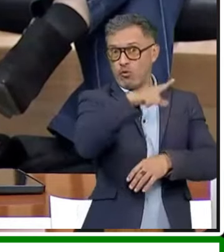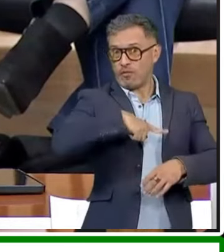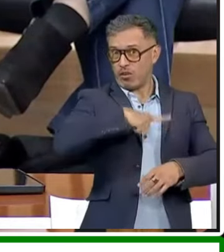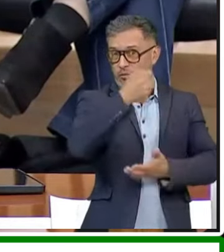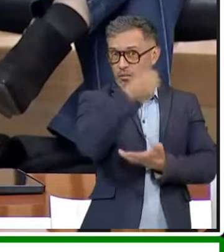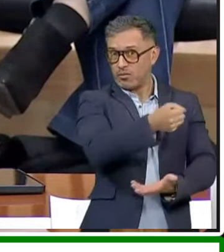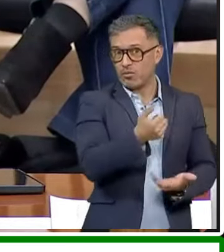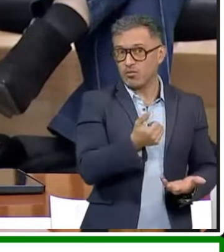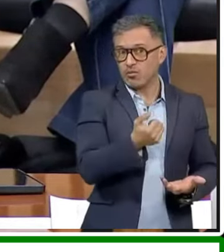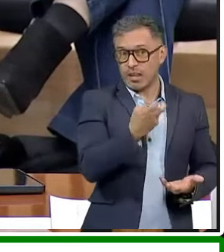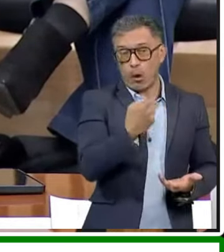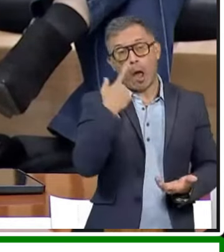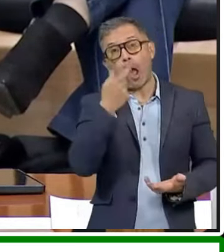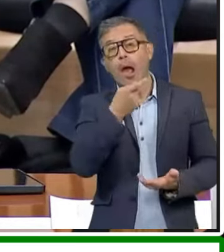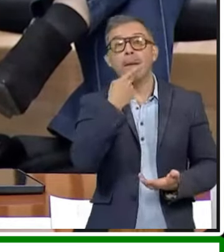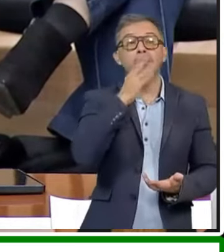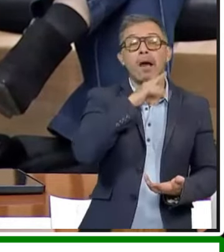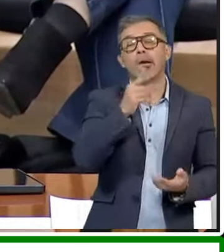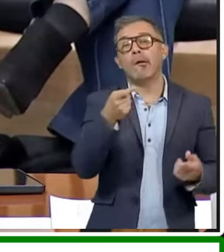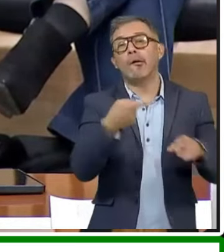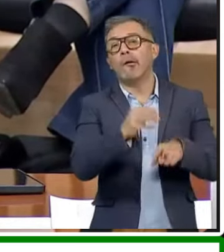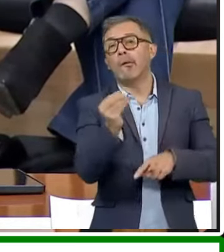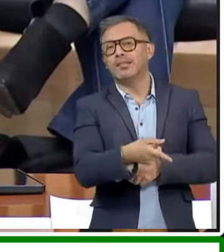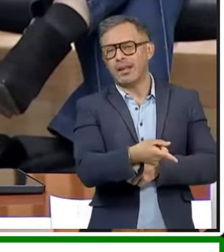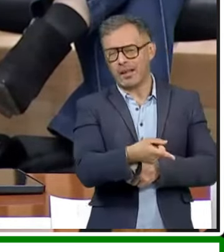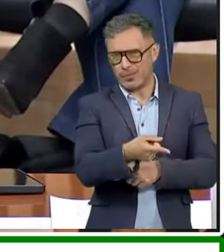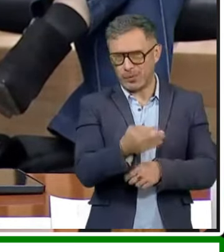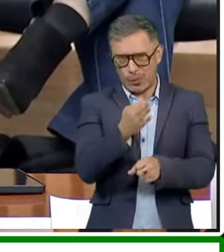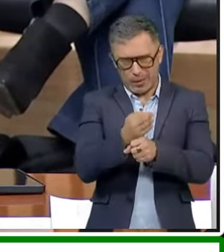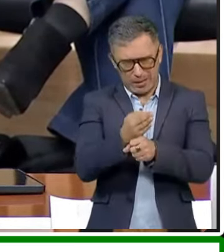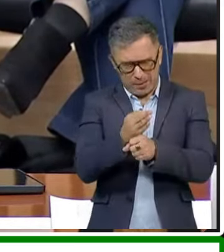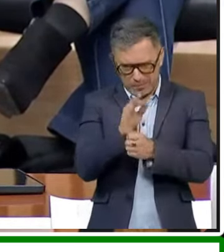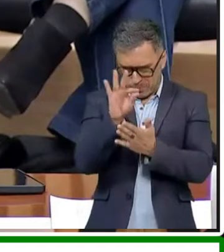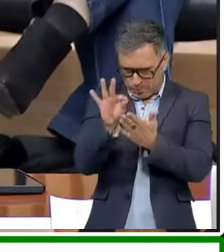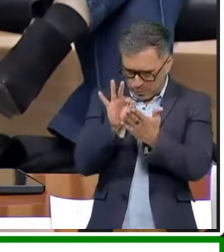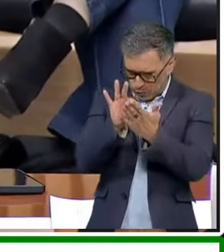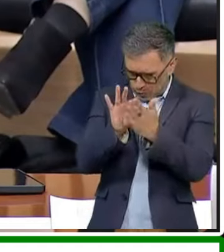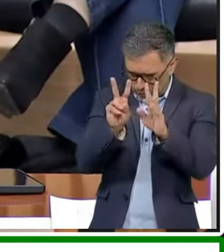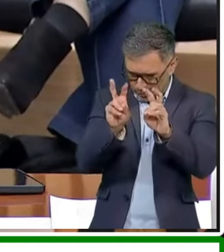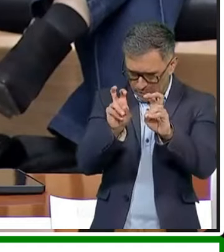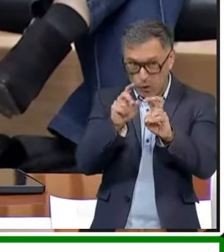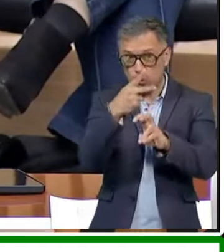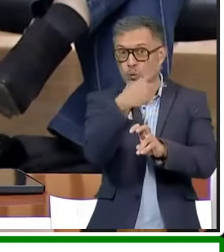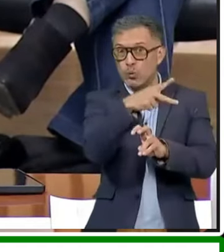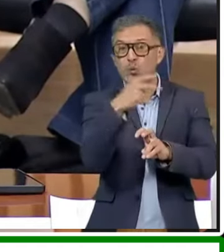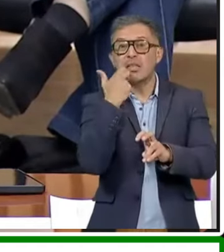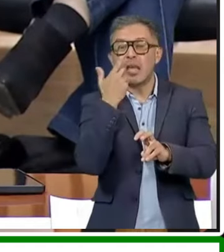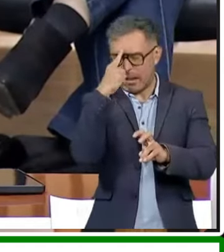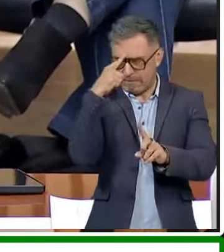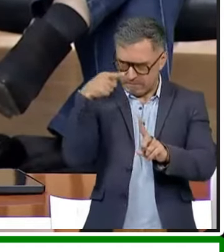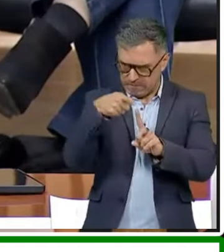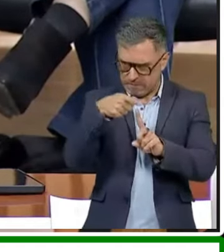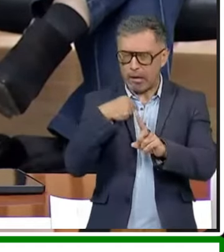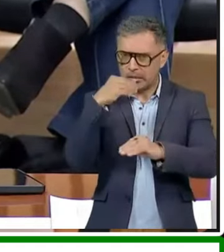congruencia. Nada más vienen aquí a alegar sobre el punto que les interesa, que quieren y exigen.